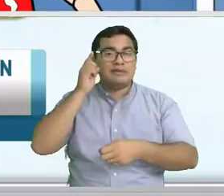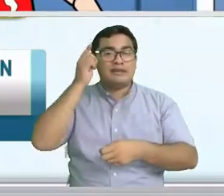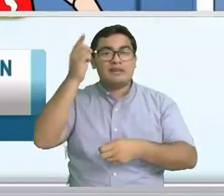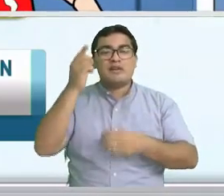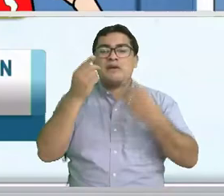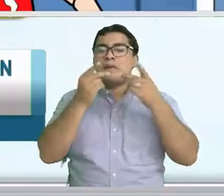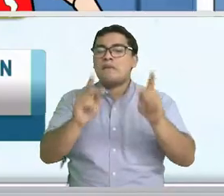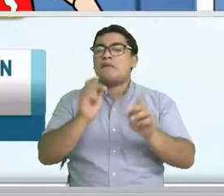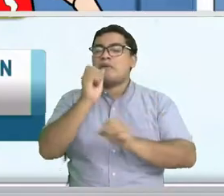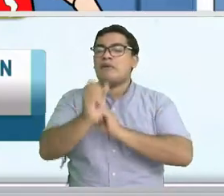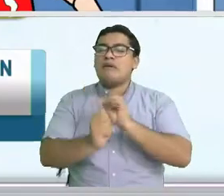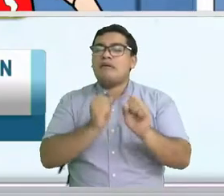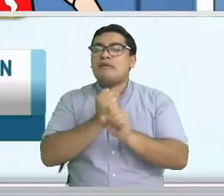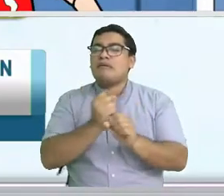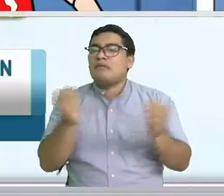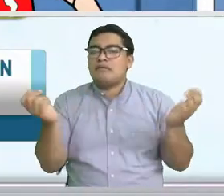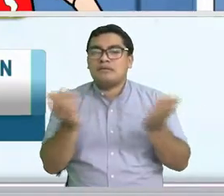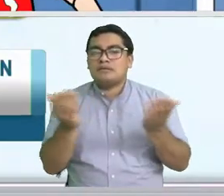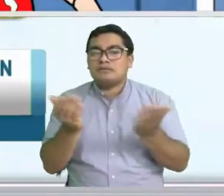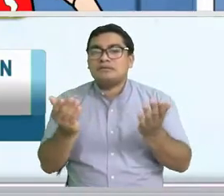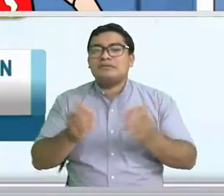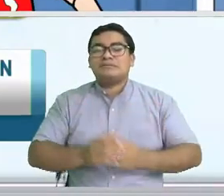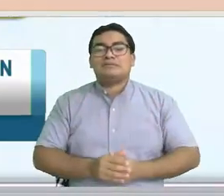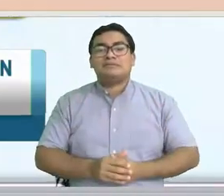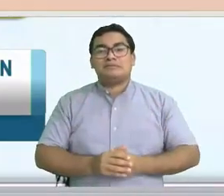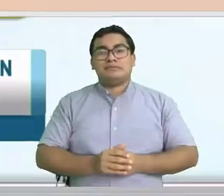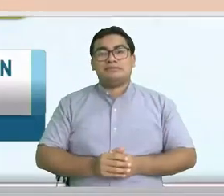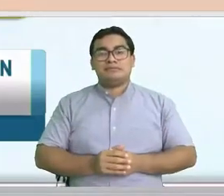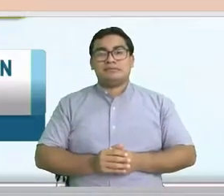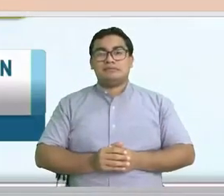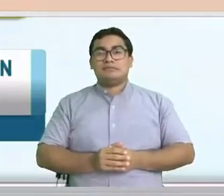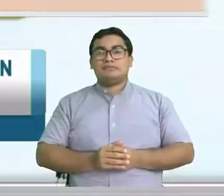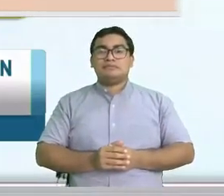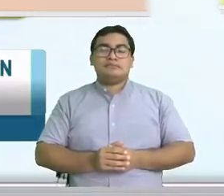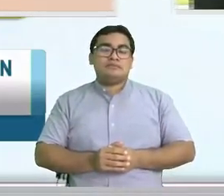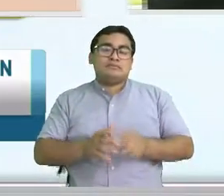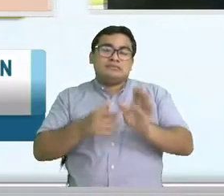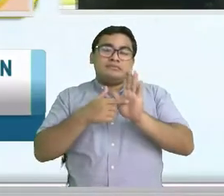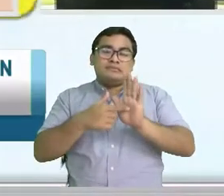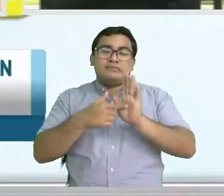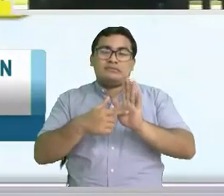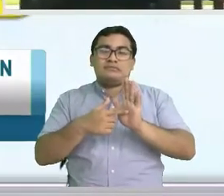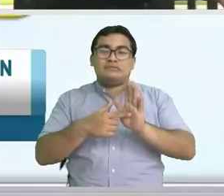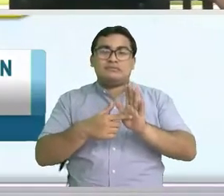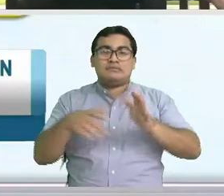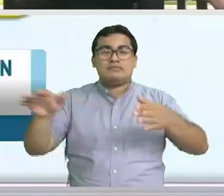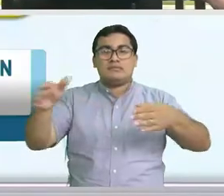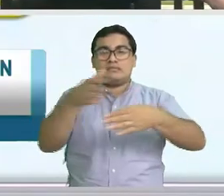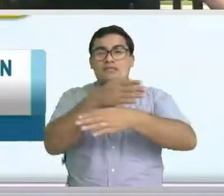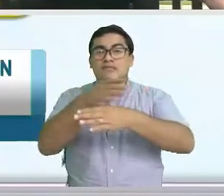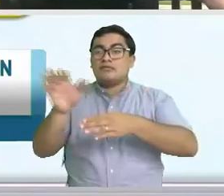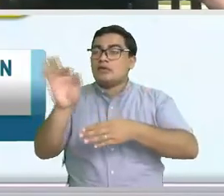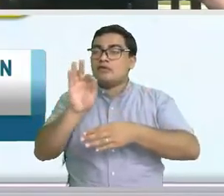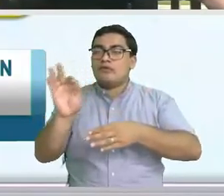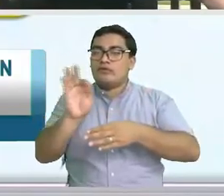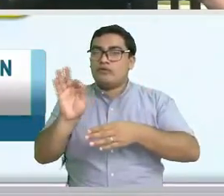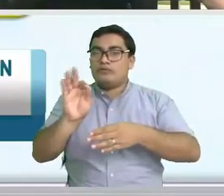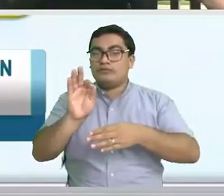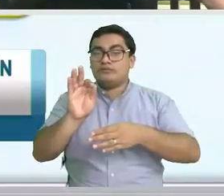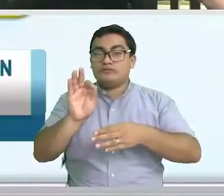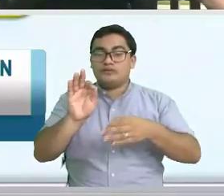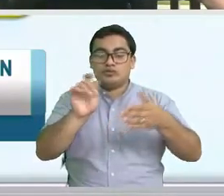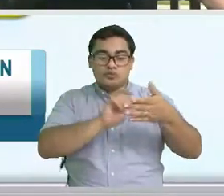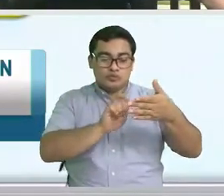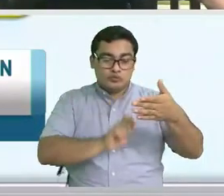edad se manifiesta más? Así es, nosotros tenemos para hacer el diagnóstico diferentes test que utilizamos,